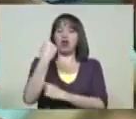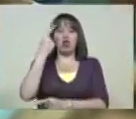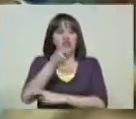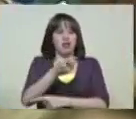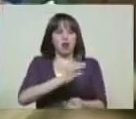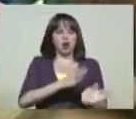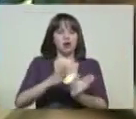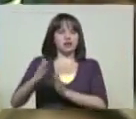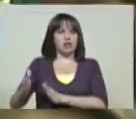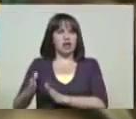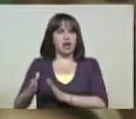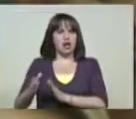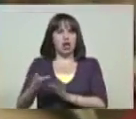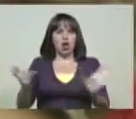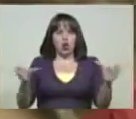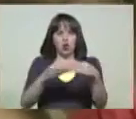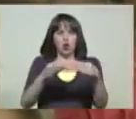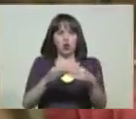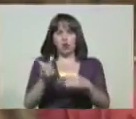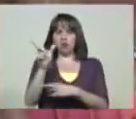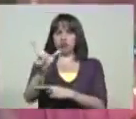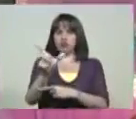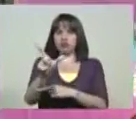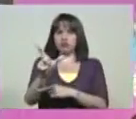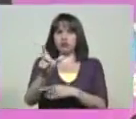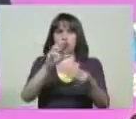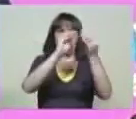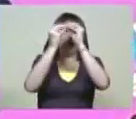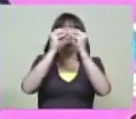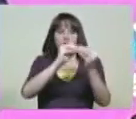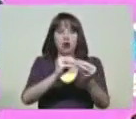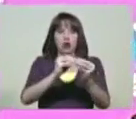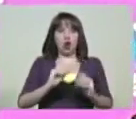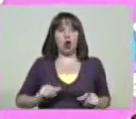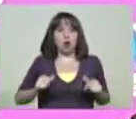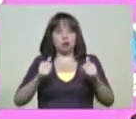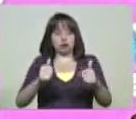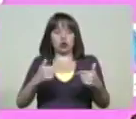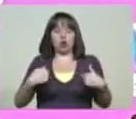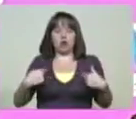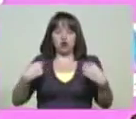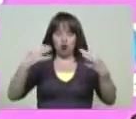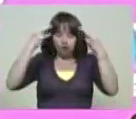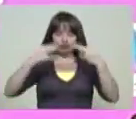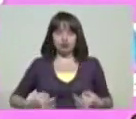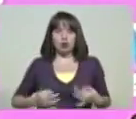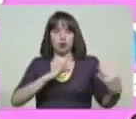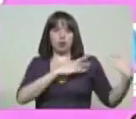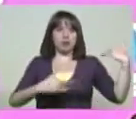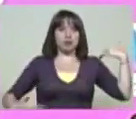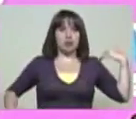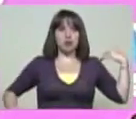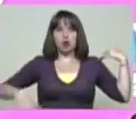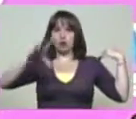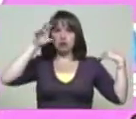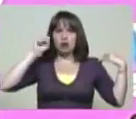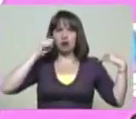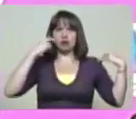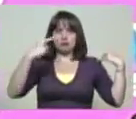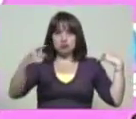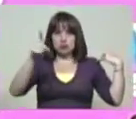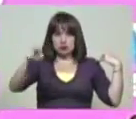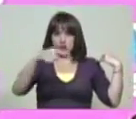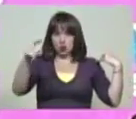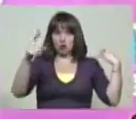mando del partido socialista unido de venezuela a partir de mi condición de presidente así lo entiendo verdad fue la